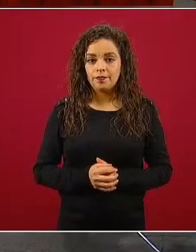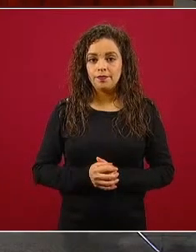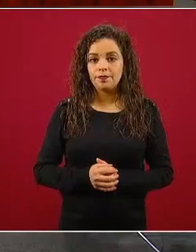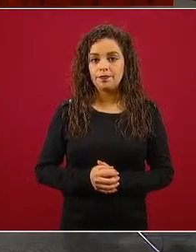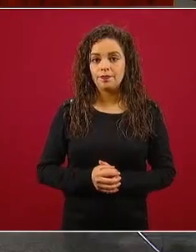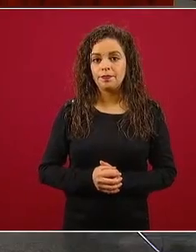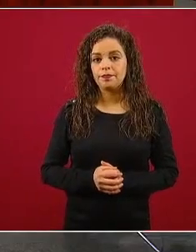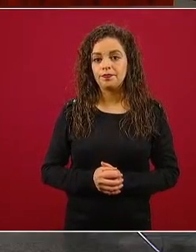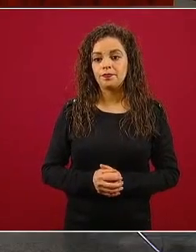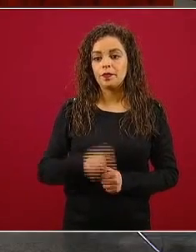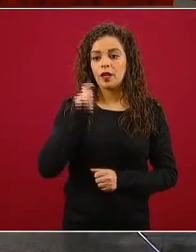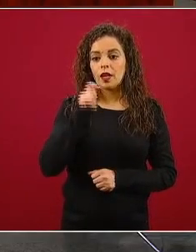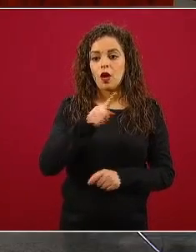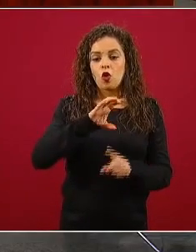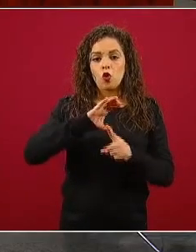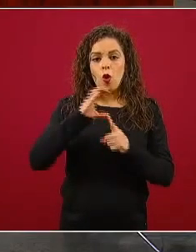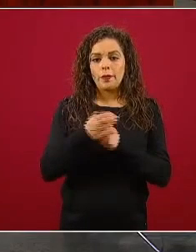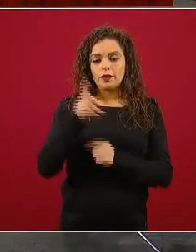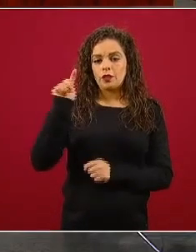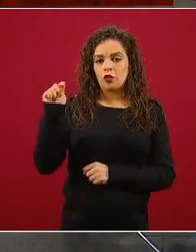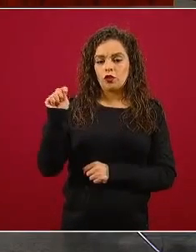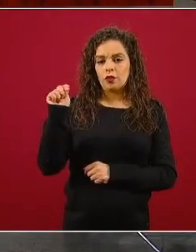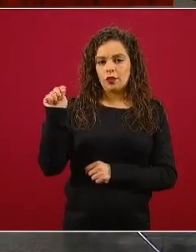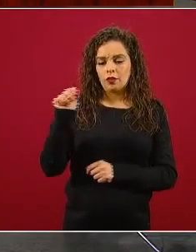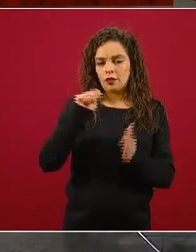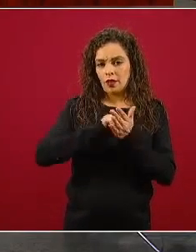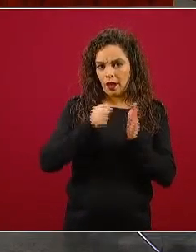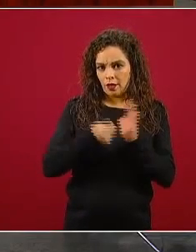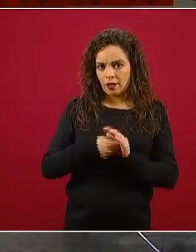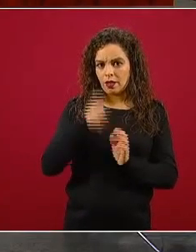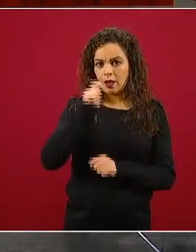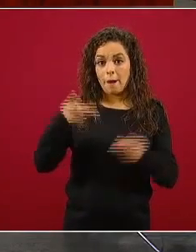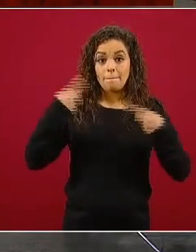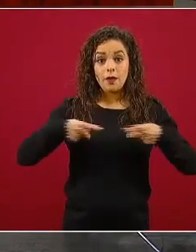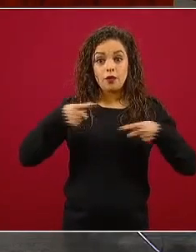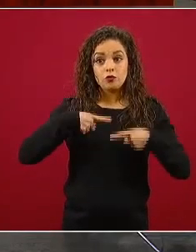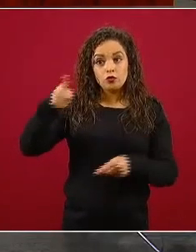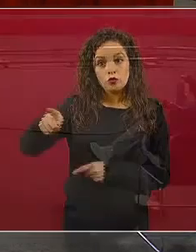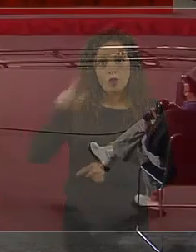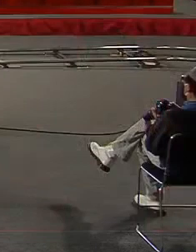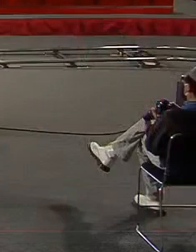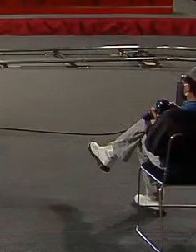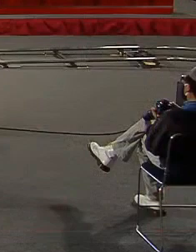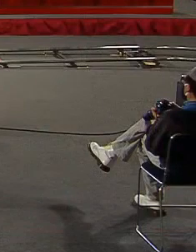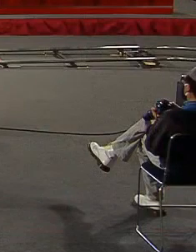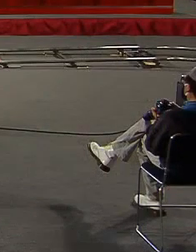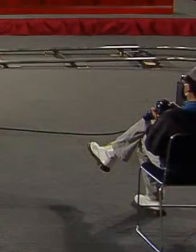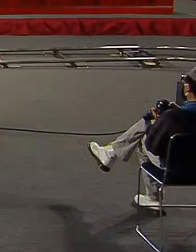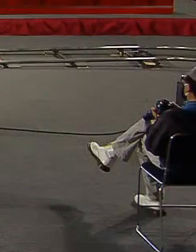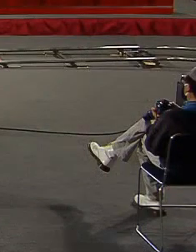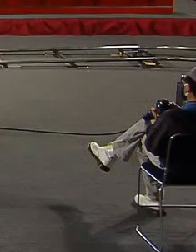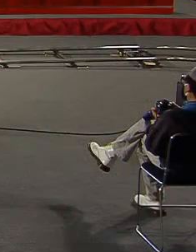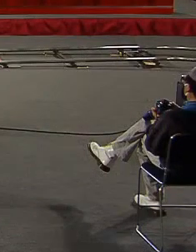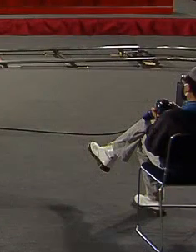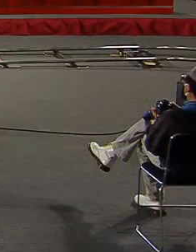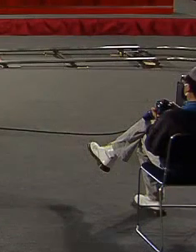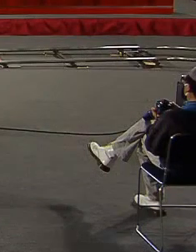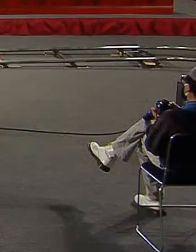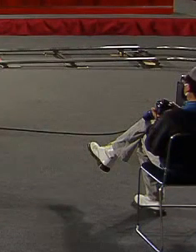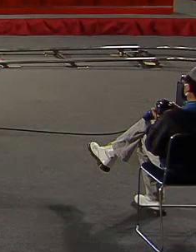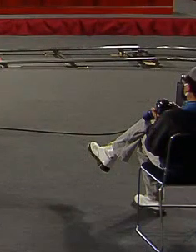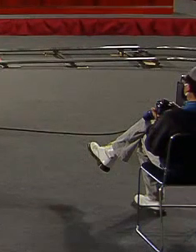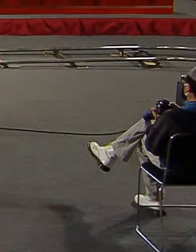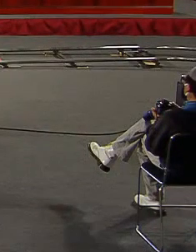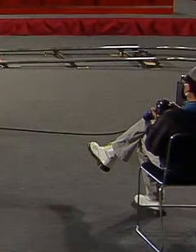la comisión técnica a la que se refirió la doctora Sheinbaum, de personas expertas que están haciendo el proceso de análisis de esta información,